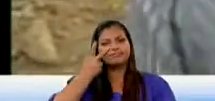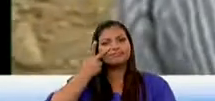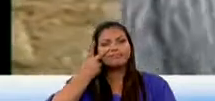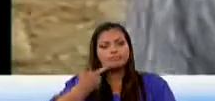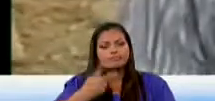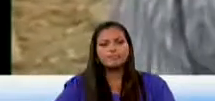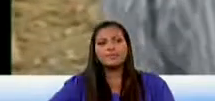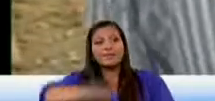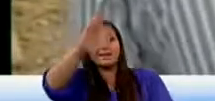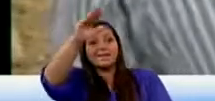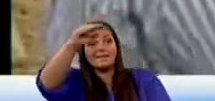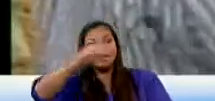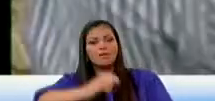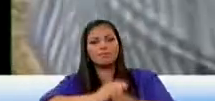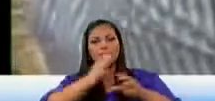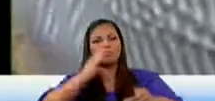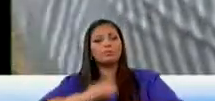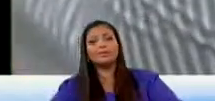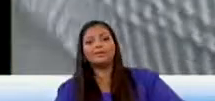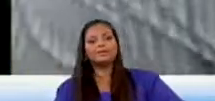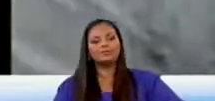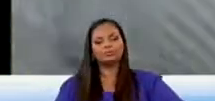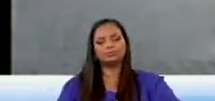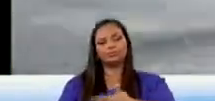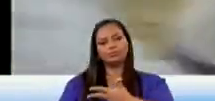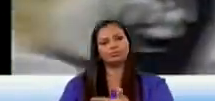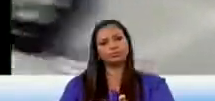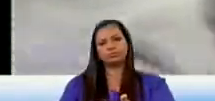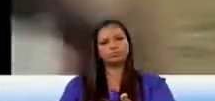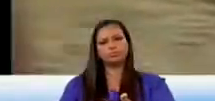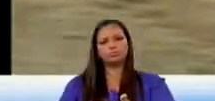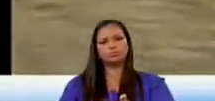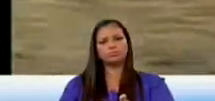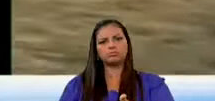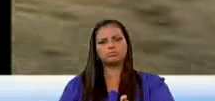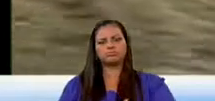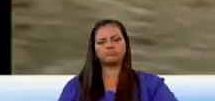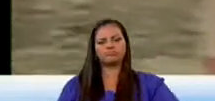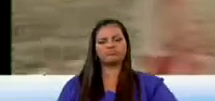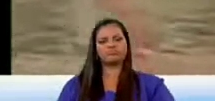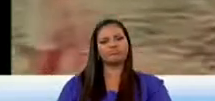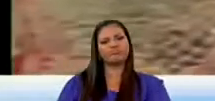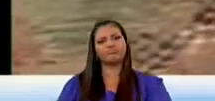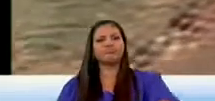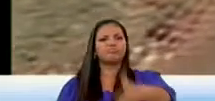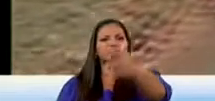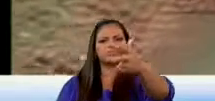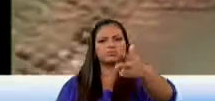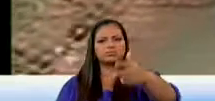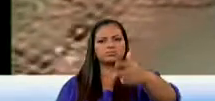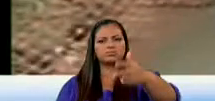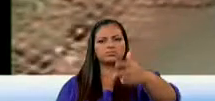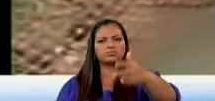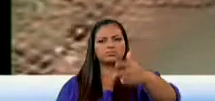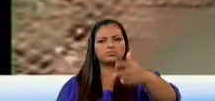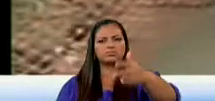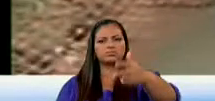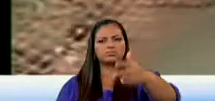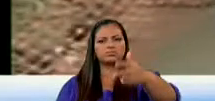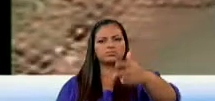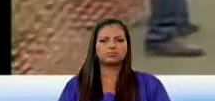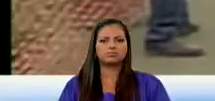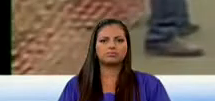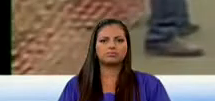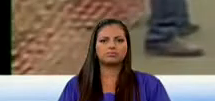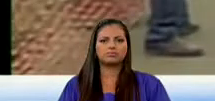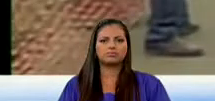aquí, por ejemplo, la 114, obviamente se encuentra aquí con el tráfico y da la vuelta, se va para el otro lado. Hoy porque están